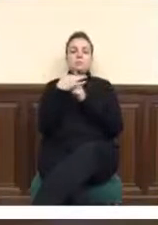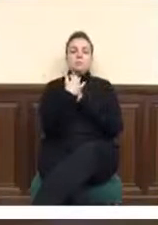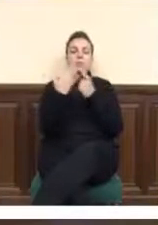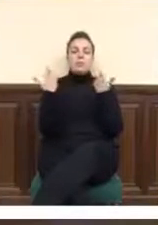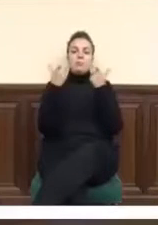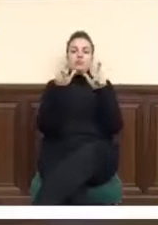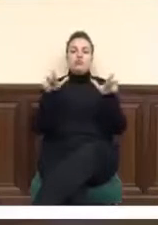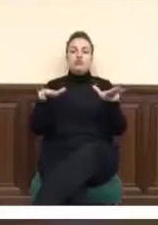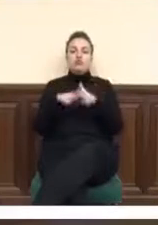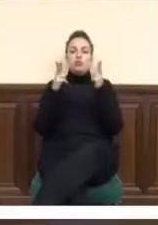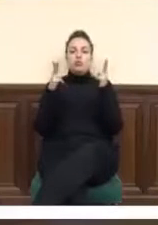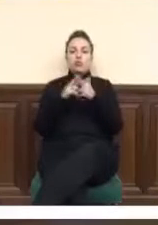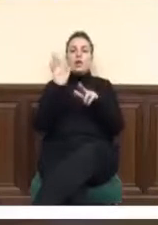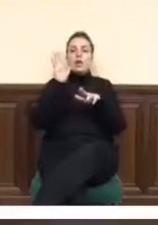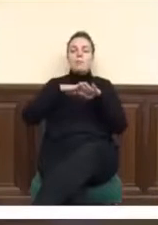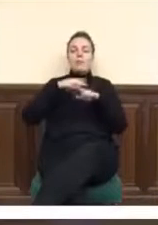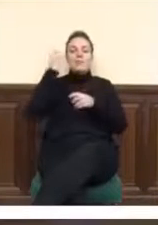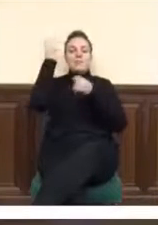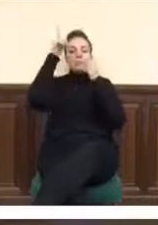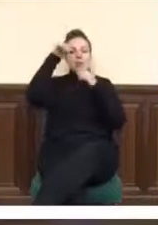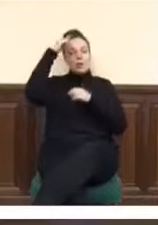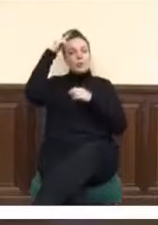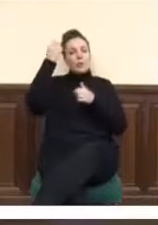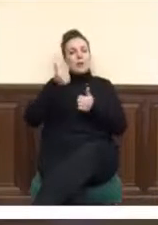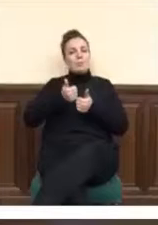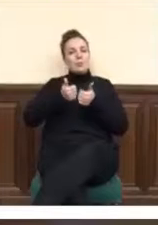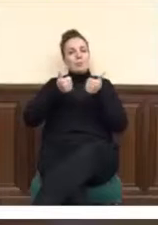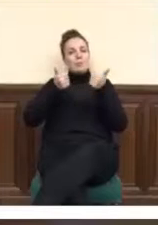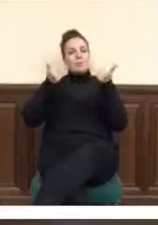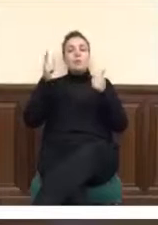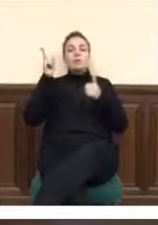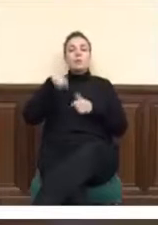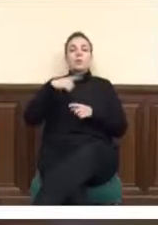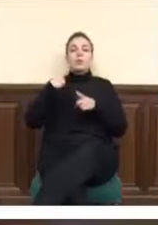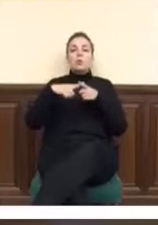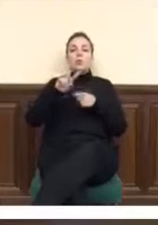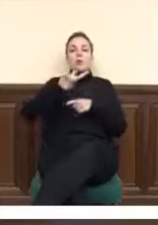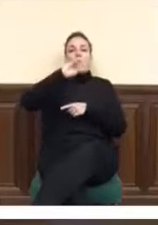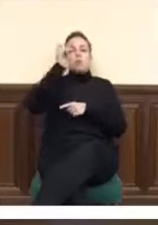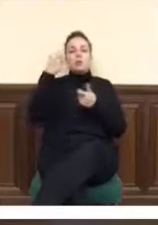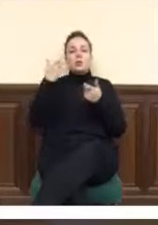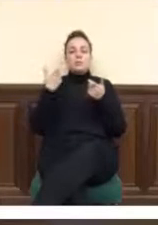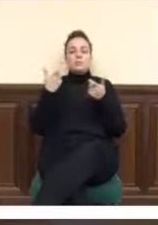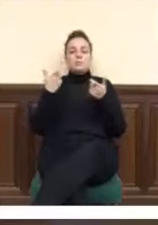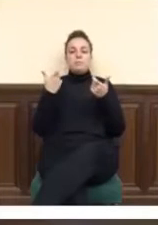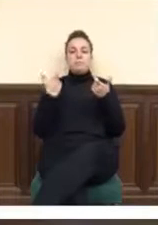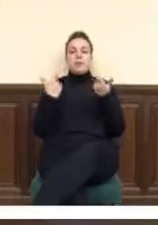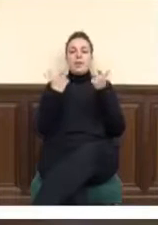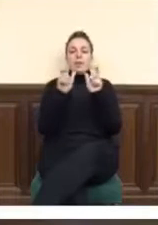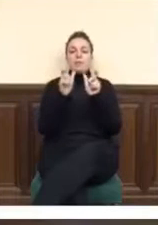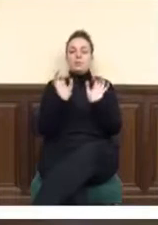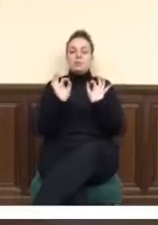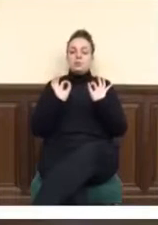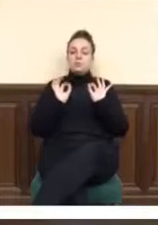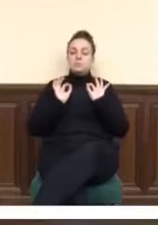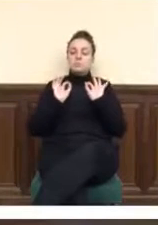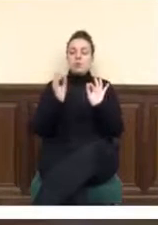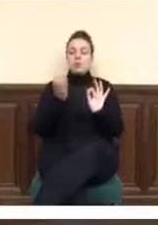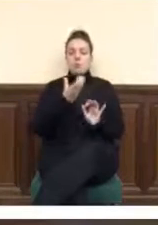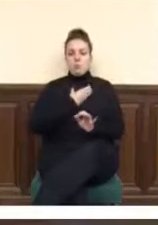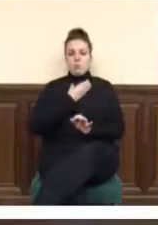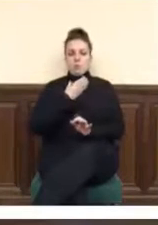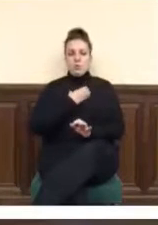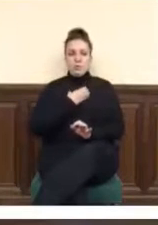para incrementar la actividad cultural y para muchos otros ámbitos específicamente